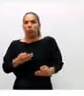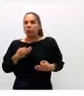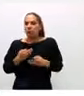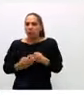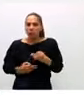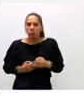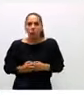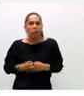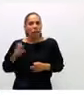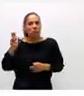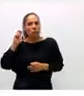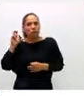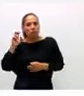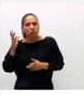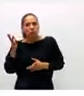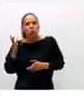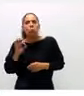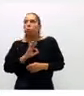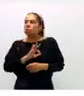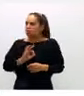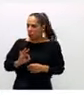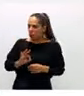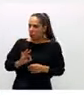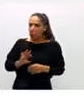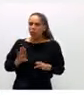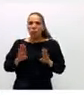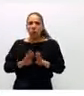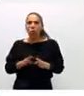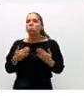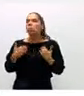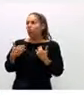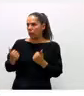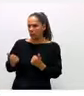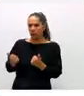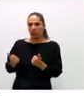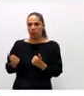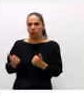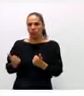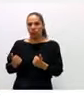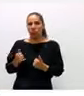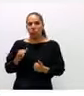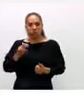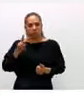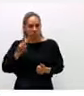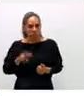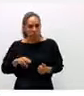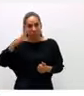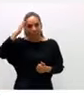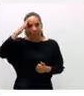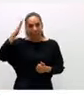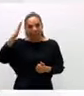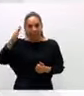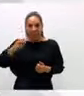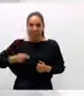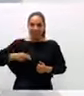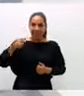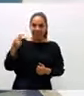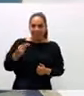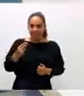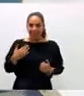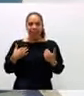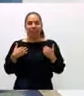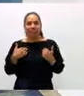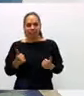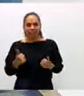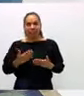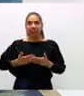e incluso todo lo que tiene que ver con el liderazgo, porque necesitan un liderazgo muy proactivo sin ser